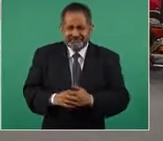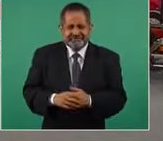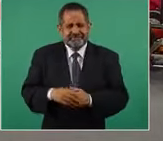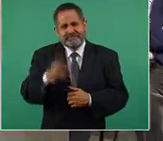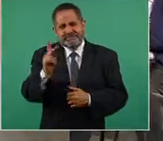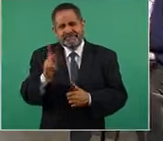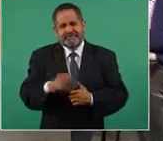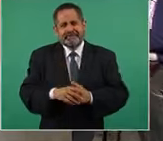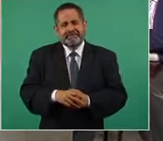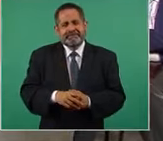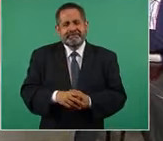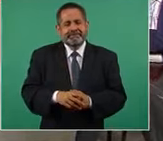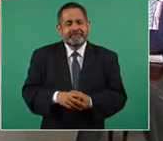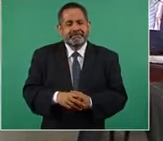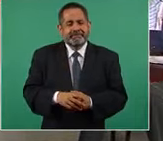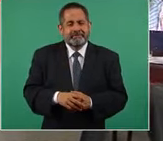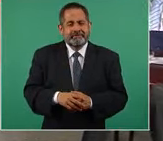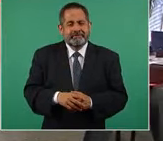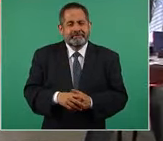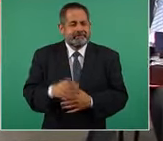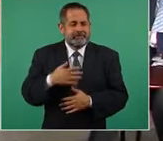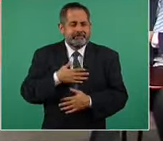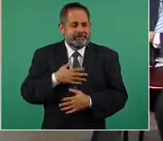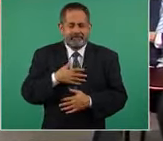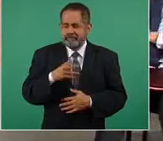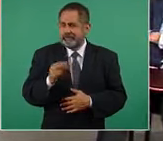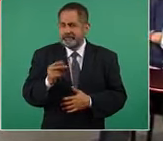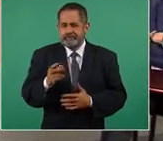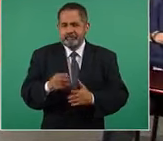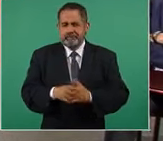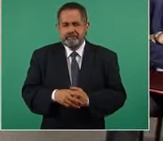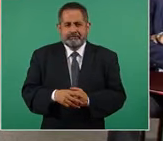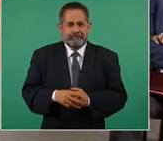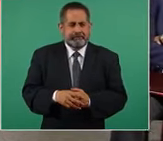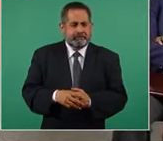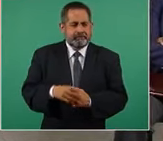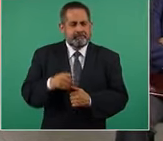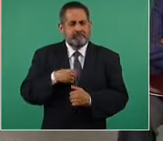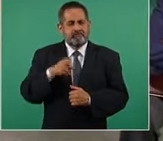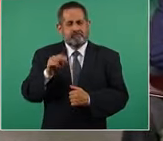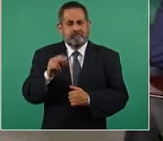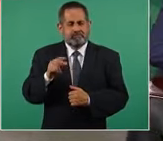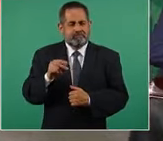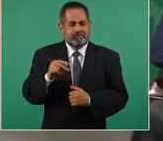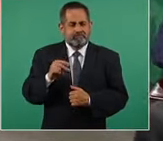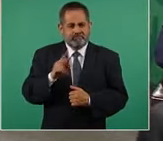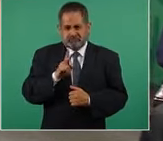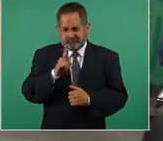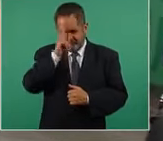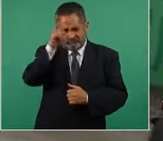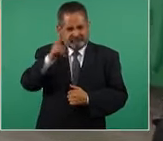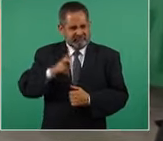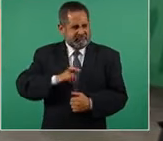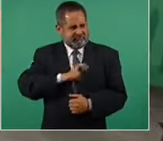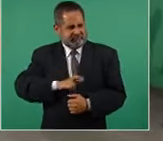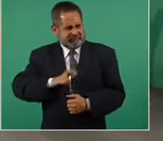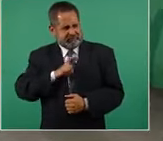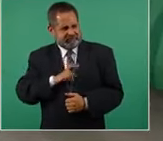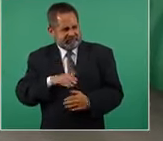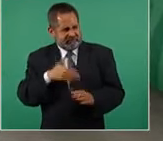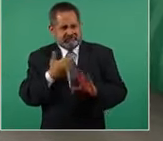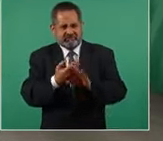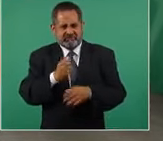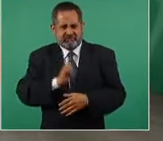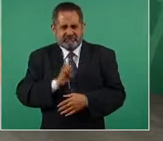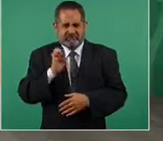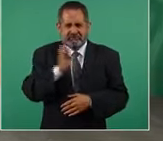Pero yo no soy un hombre de rencores, de